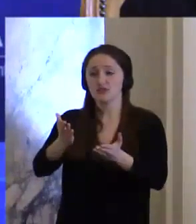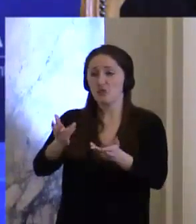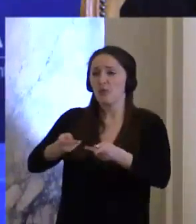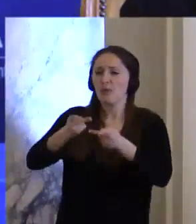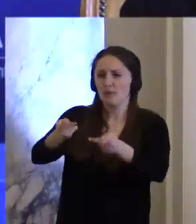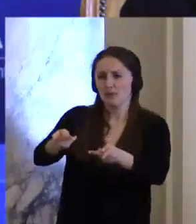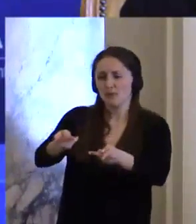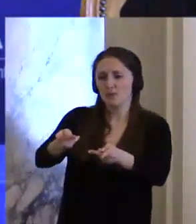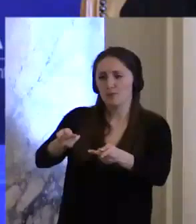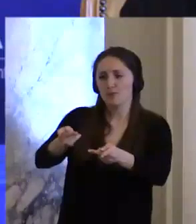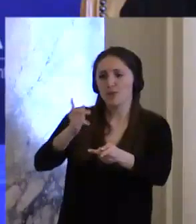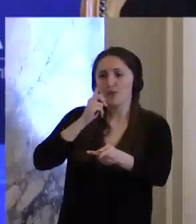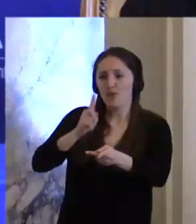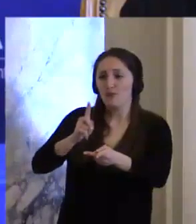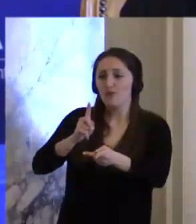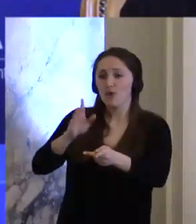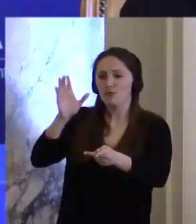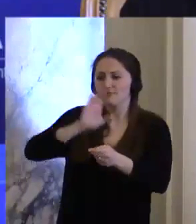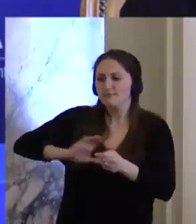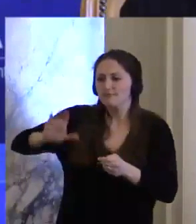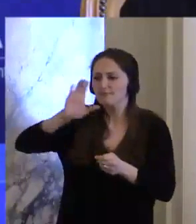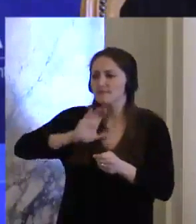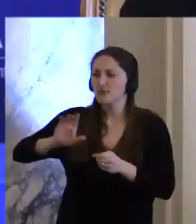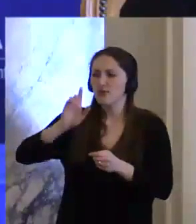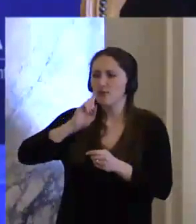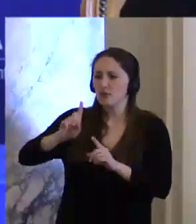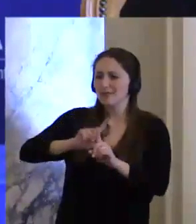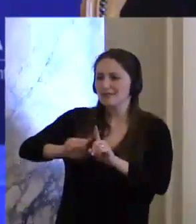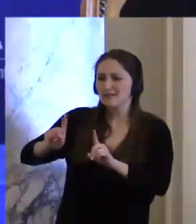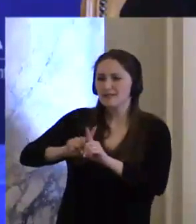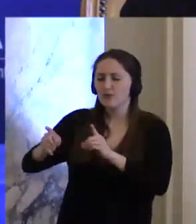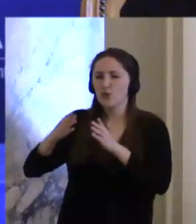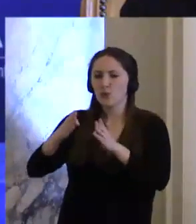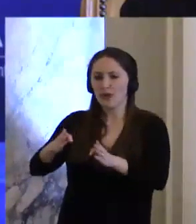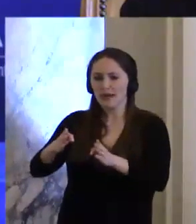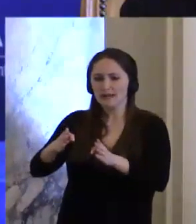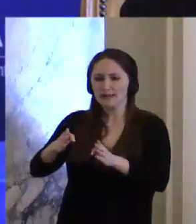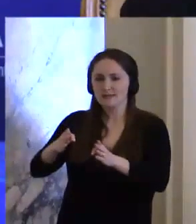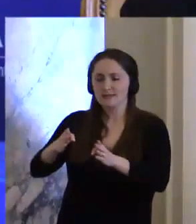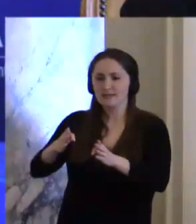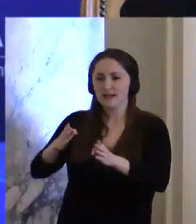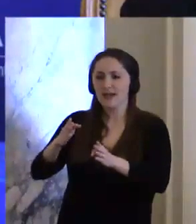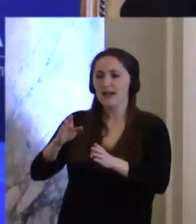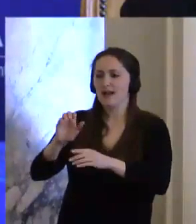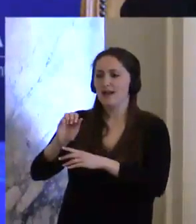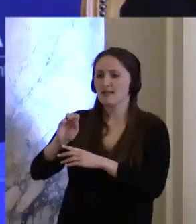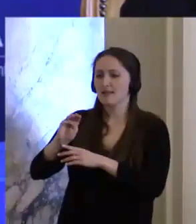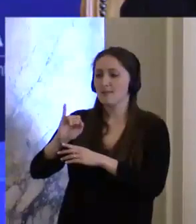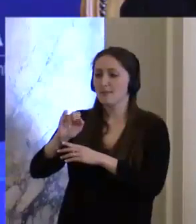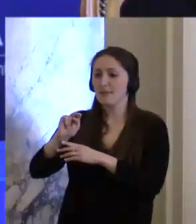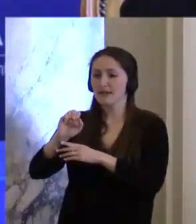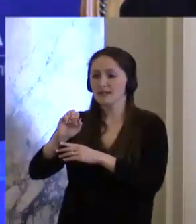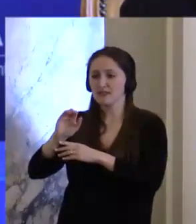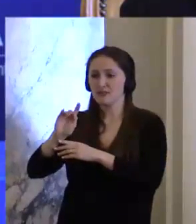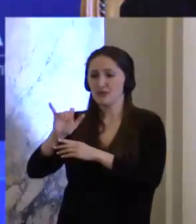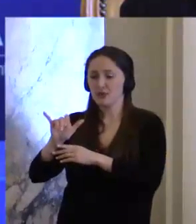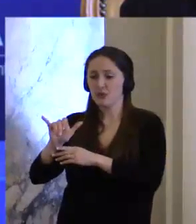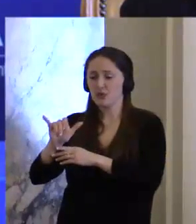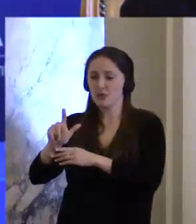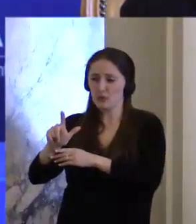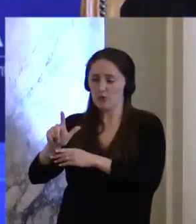esas otras instancias a nivel ministerial, ya mucho más especializado, donde se pueden abrir